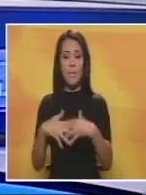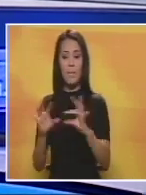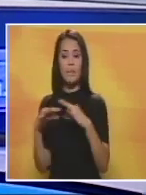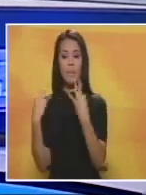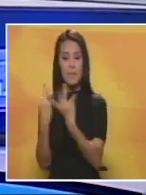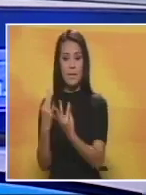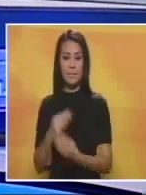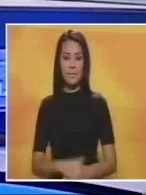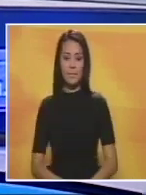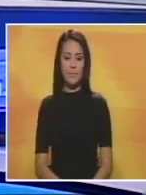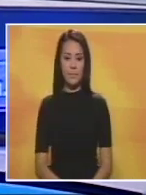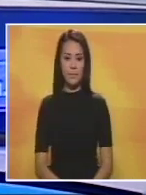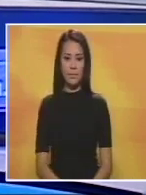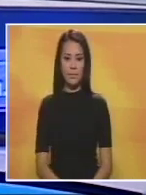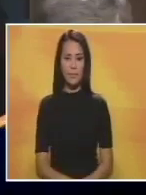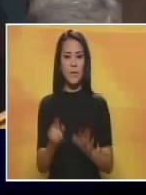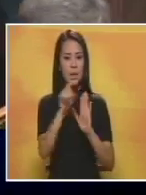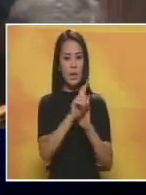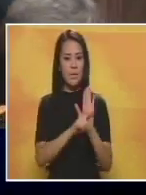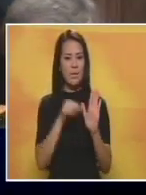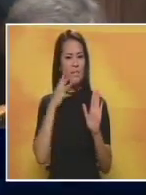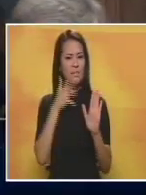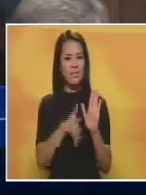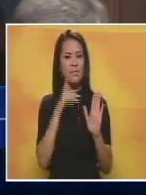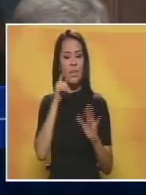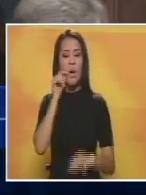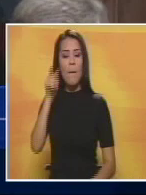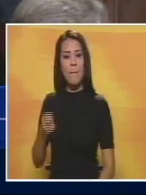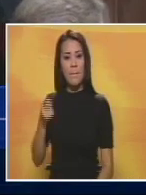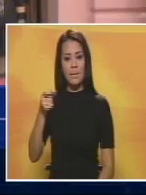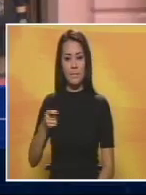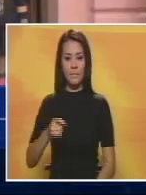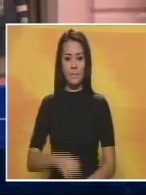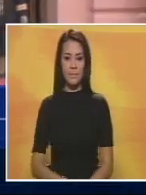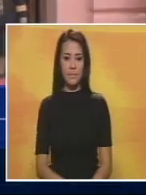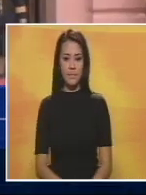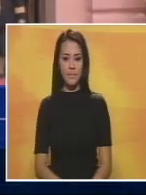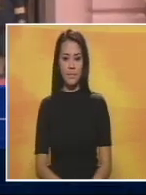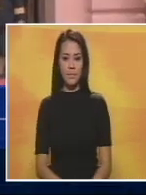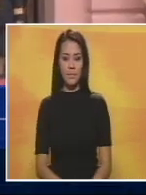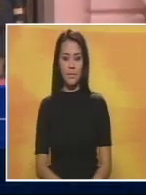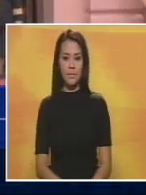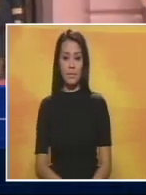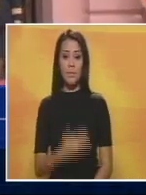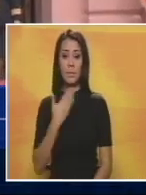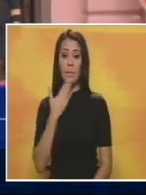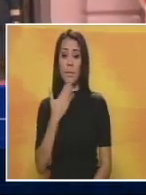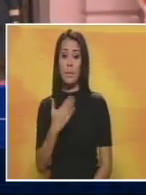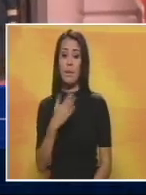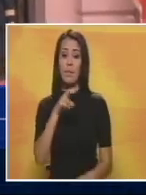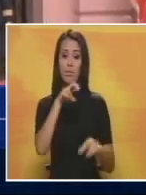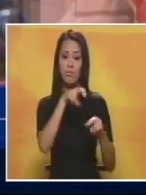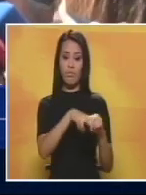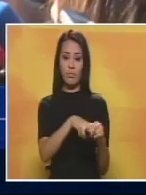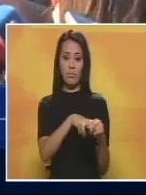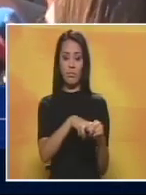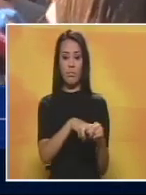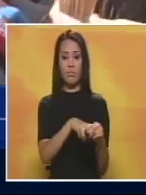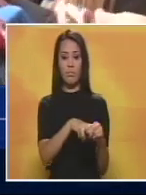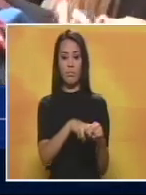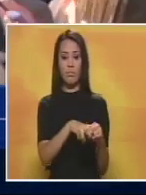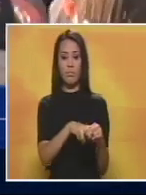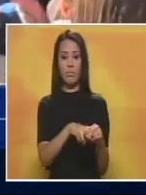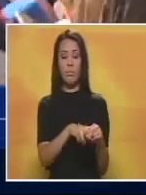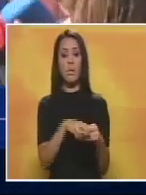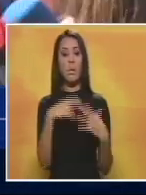los Kirchner. La medida fue adoptada por el magistrado Julián Ercolini, quien pidió sentar en el banquillo a más de